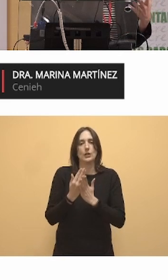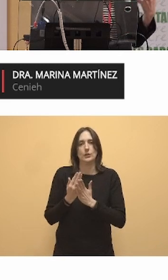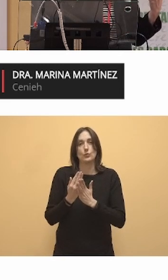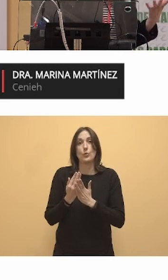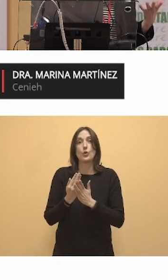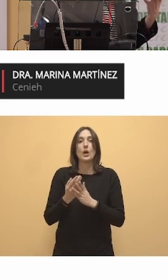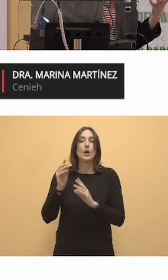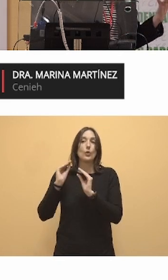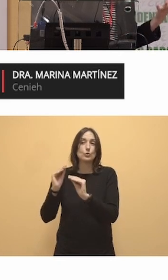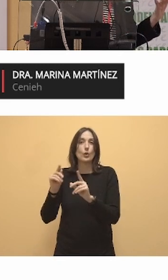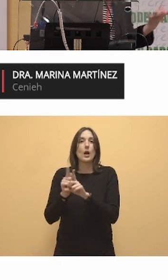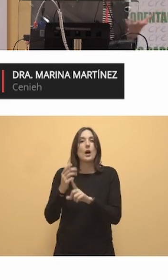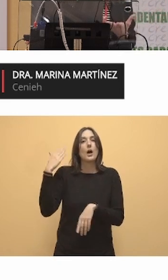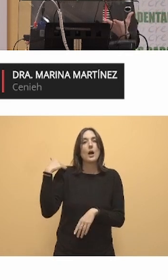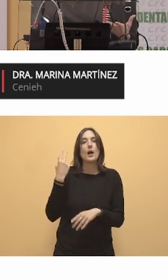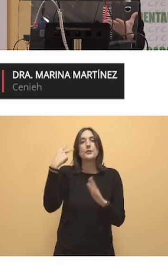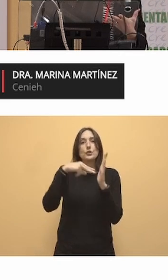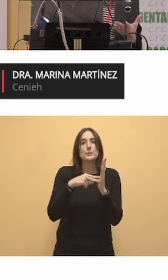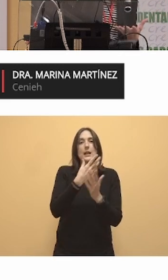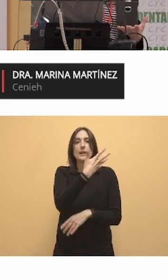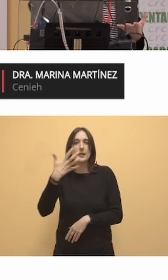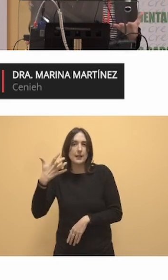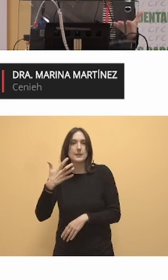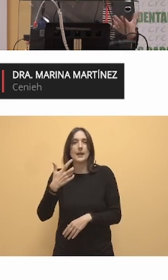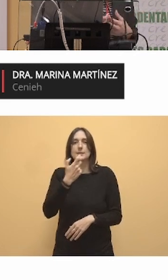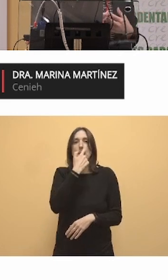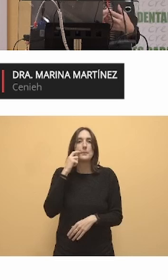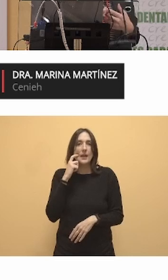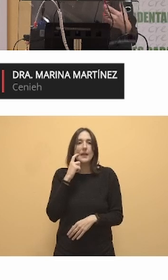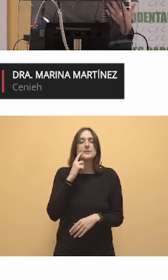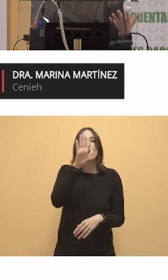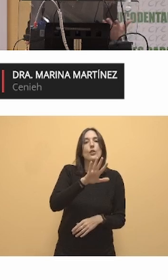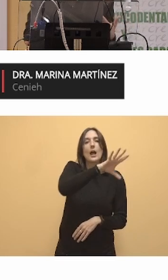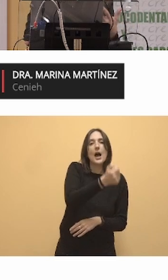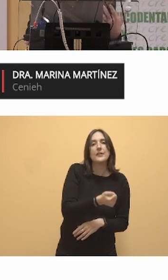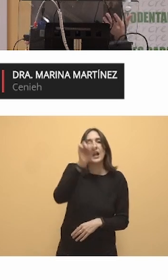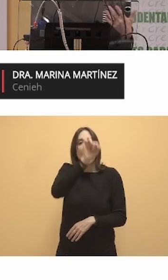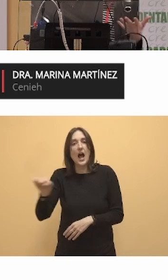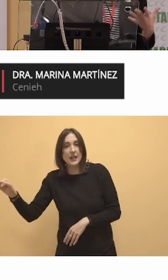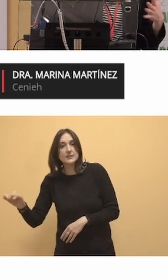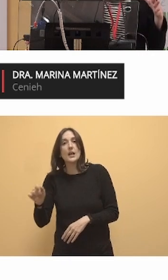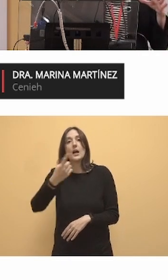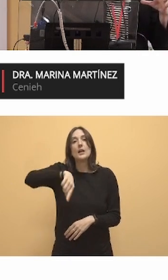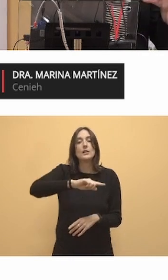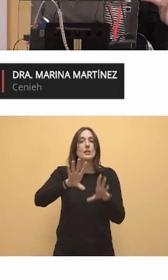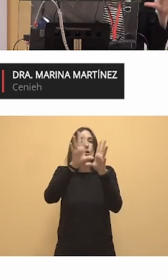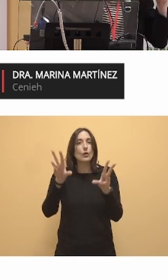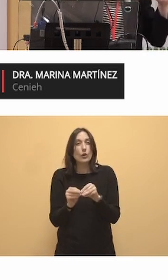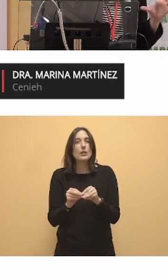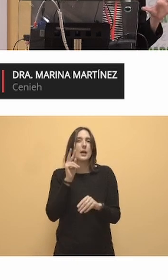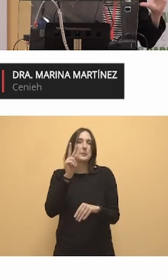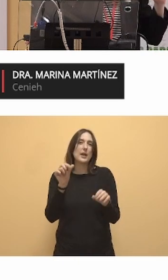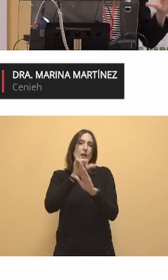que analizaron más de 2.500 piezas dentales de África y de Eurasia, y llegaron a la conclusión, se dieron cuenta de que existían